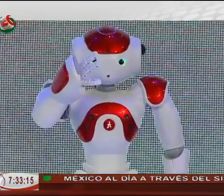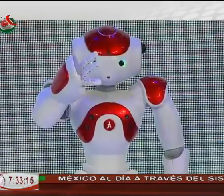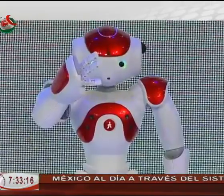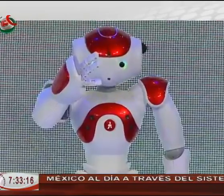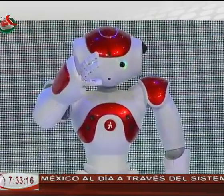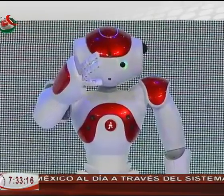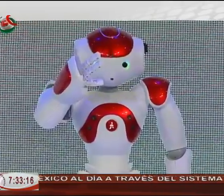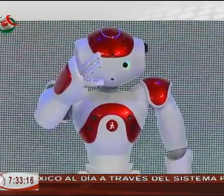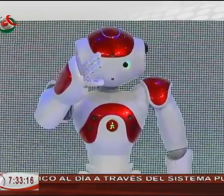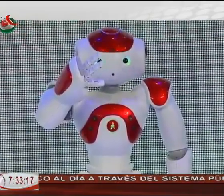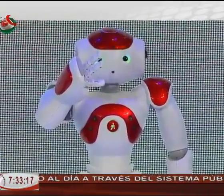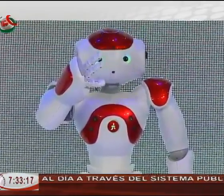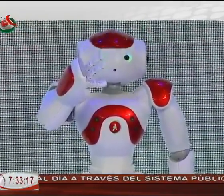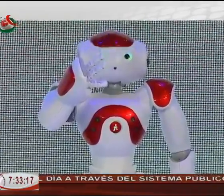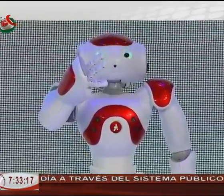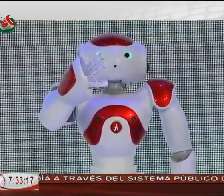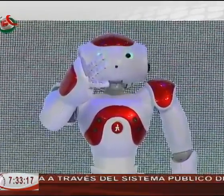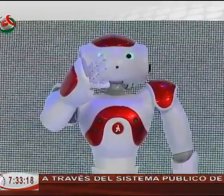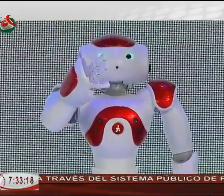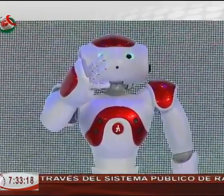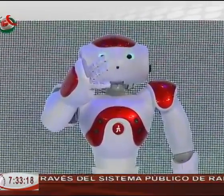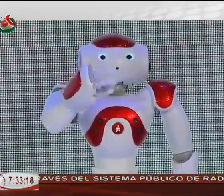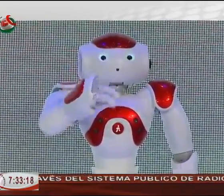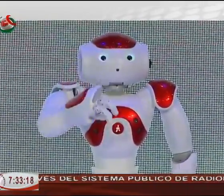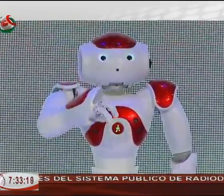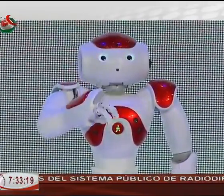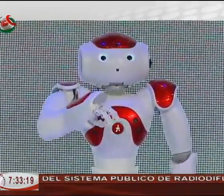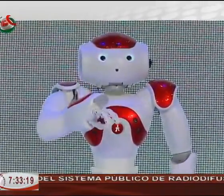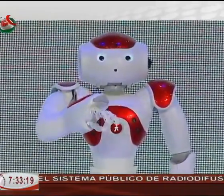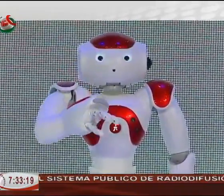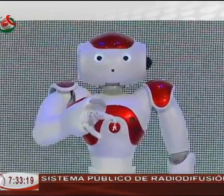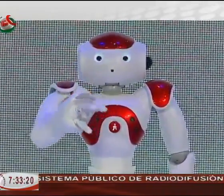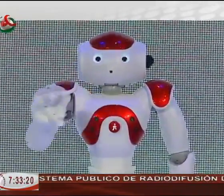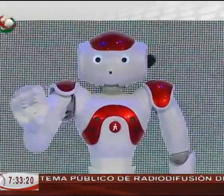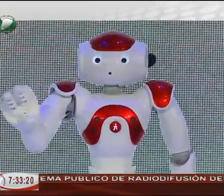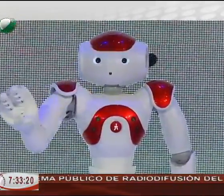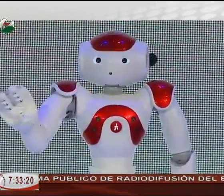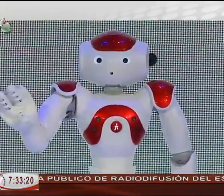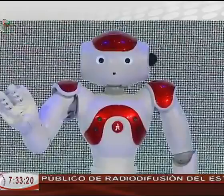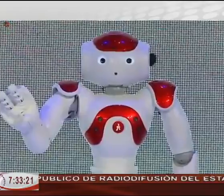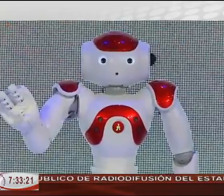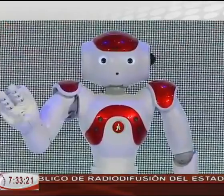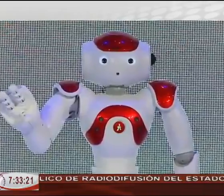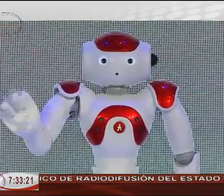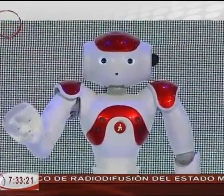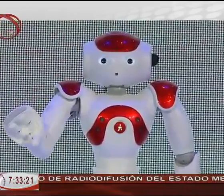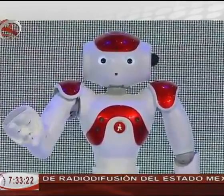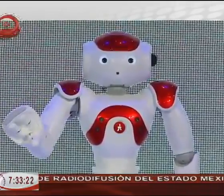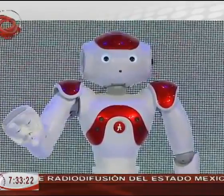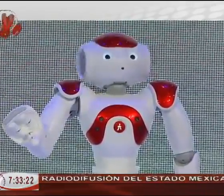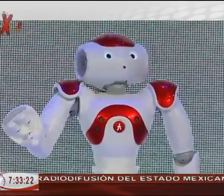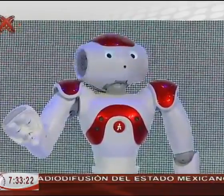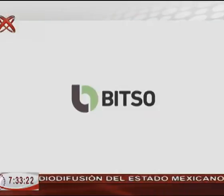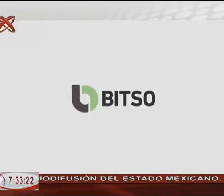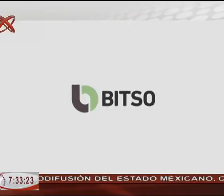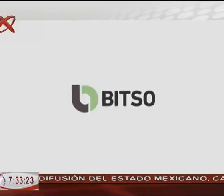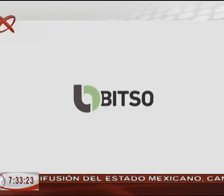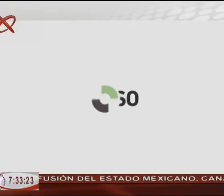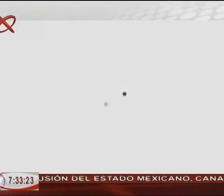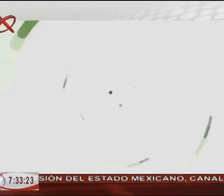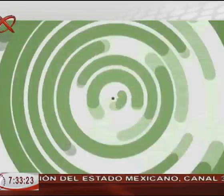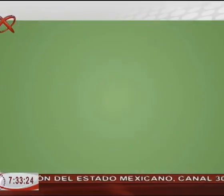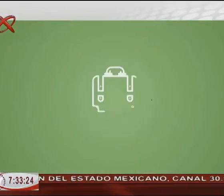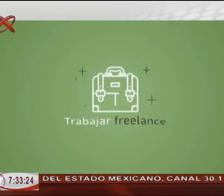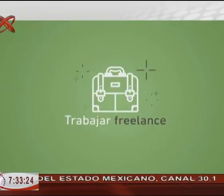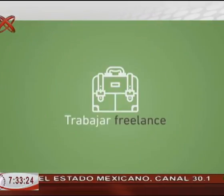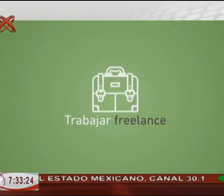del 26 al 29 de septiembre en Suiza. Los proyectos ganadores fueron las aplicaciones mexicanas Bitso y